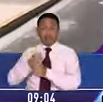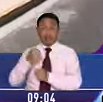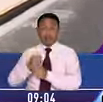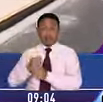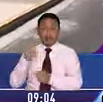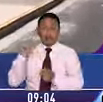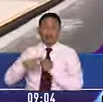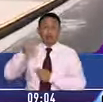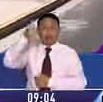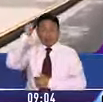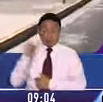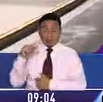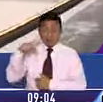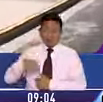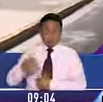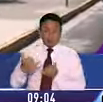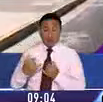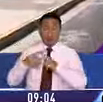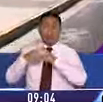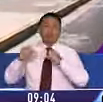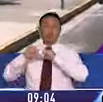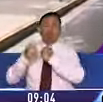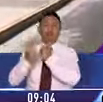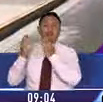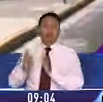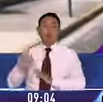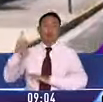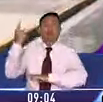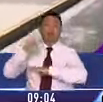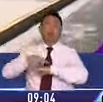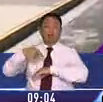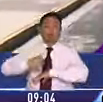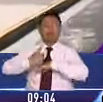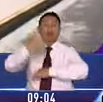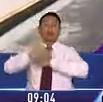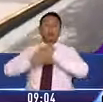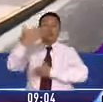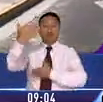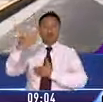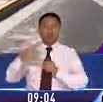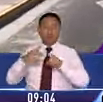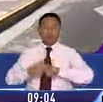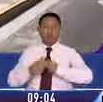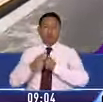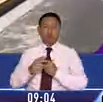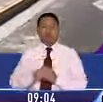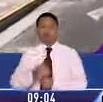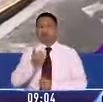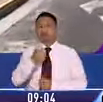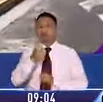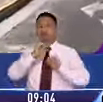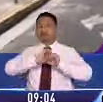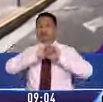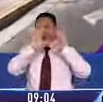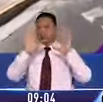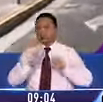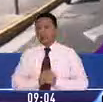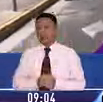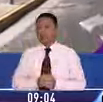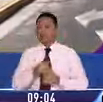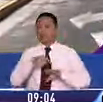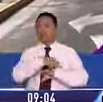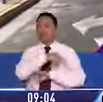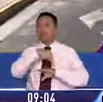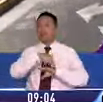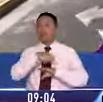funciones únicamente hasta el día de ayer, con este primer día de juicio político que arrancó pasadas las 10 de la mañana y que duró